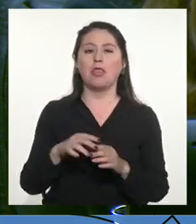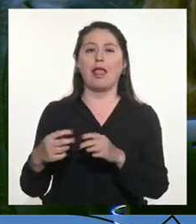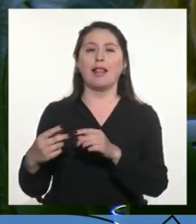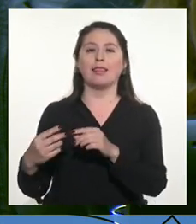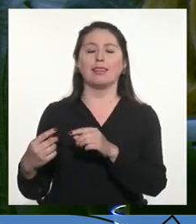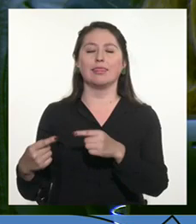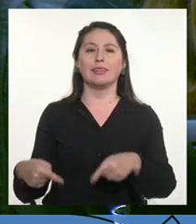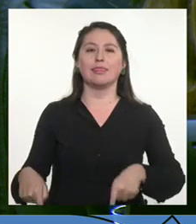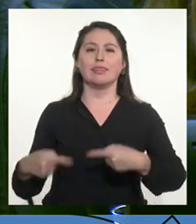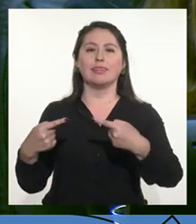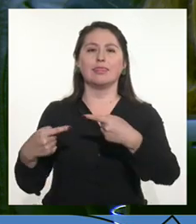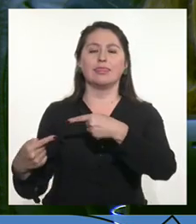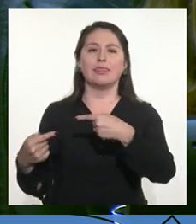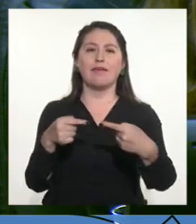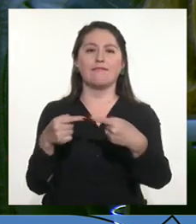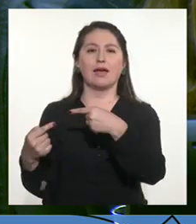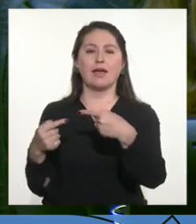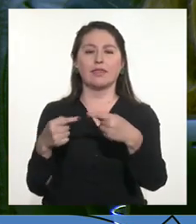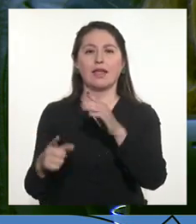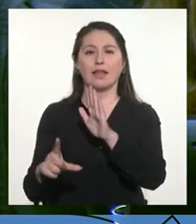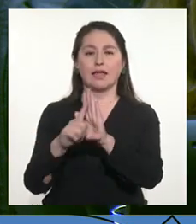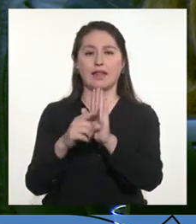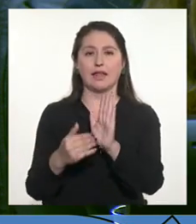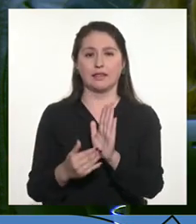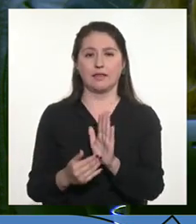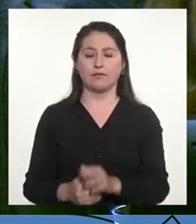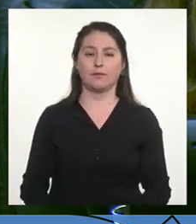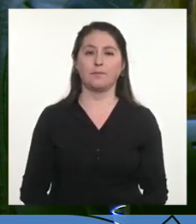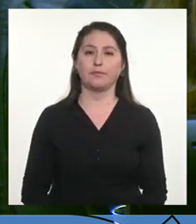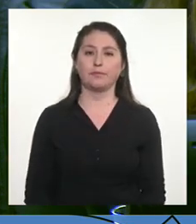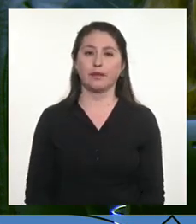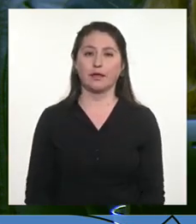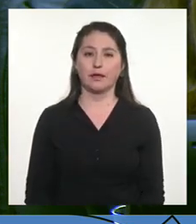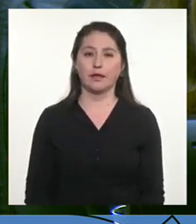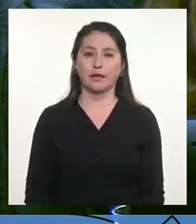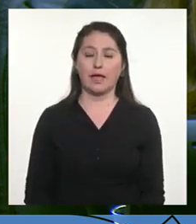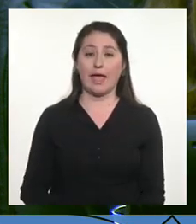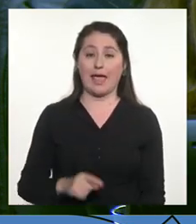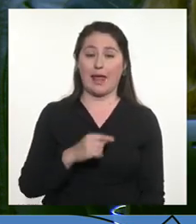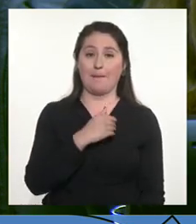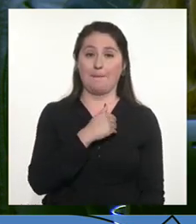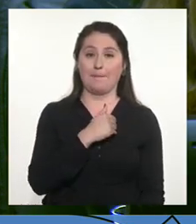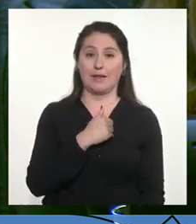el presidente la república en el proyecto de ley nos remite 100